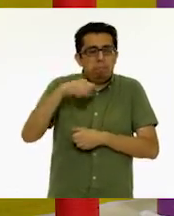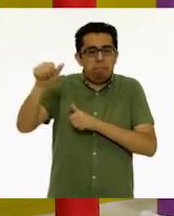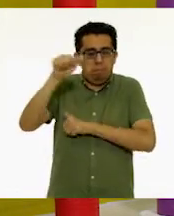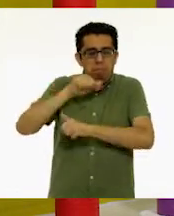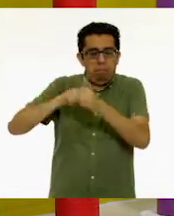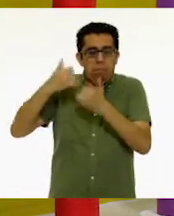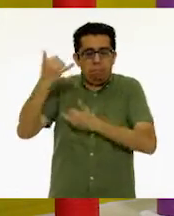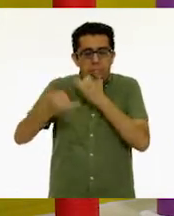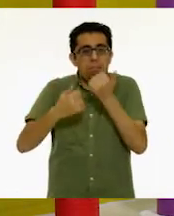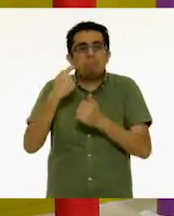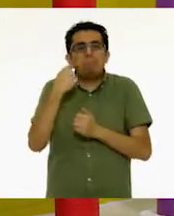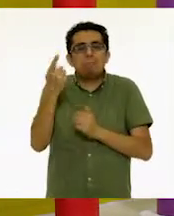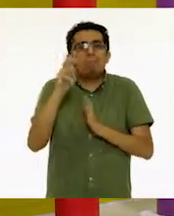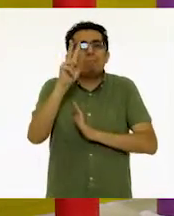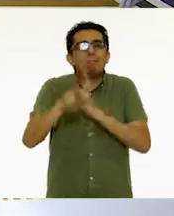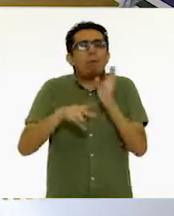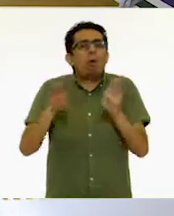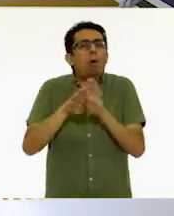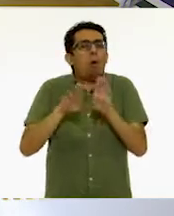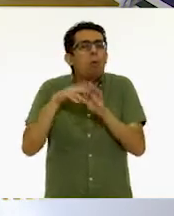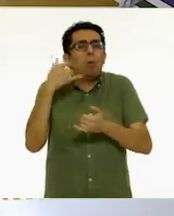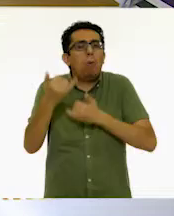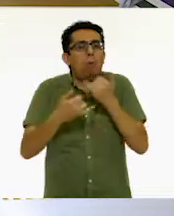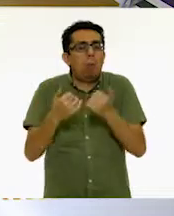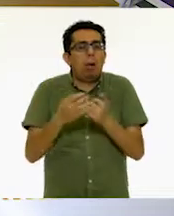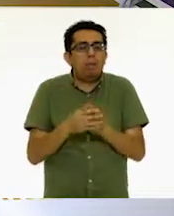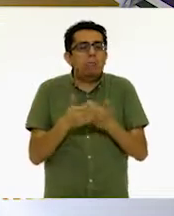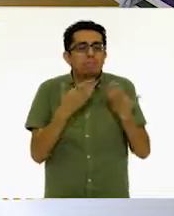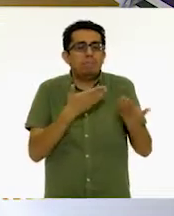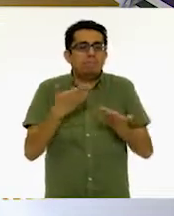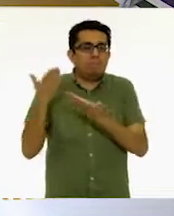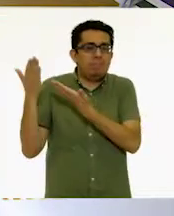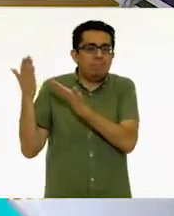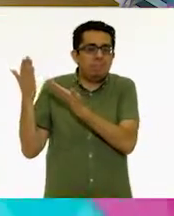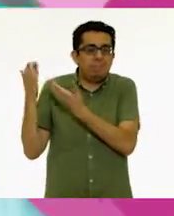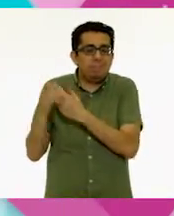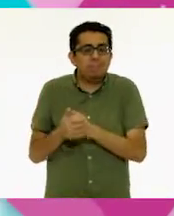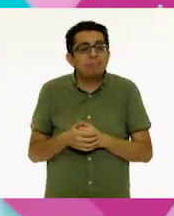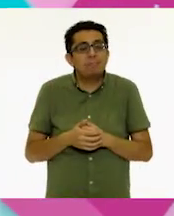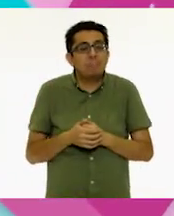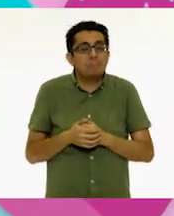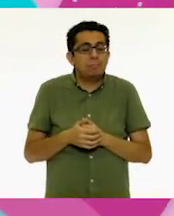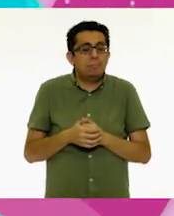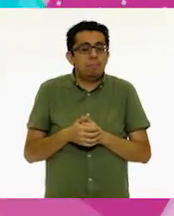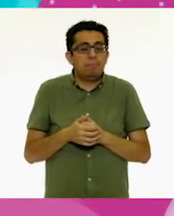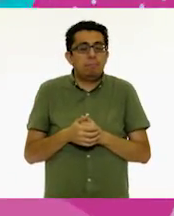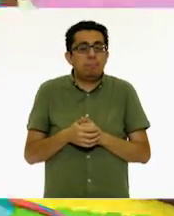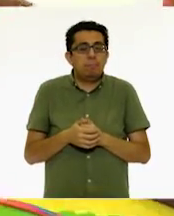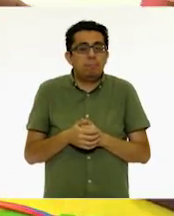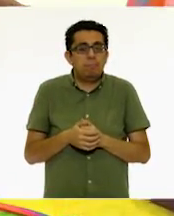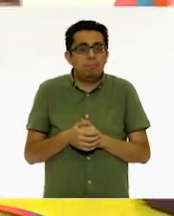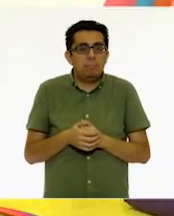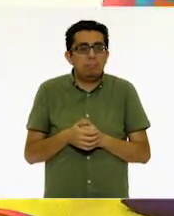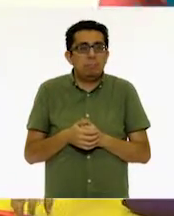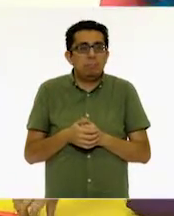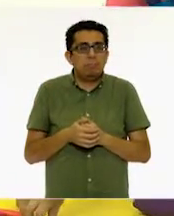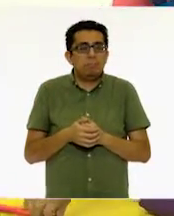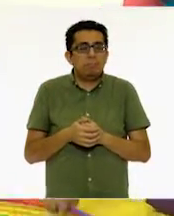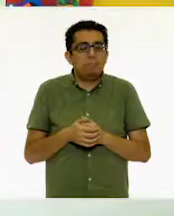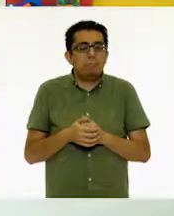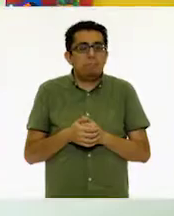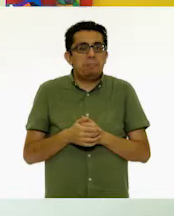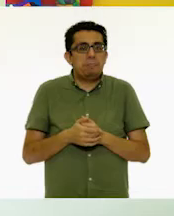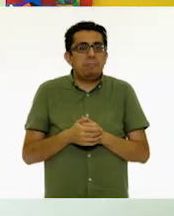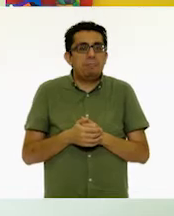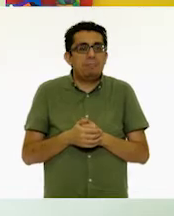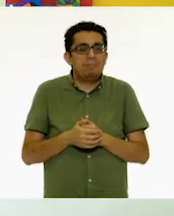ver entonces el siguiente video para ver cómo hicieron, ¿sí? Vamos a verlo allí. Vamos, claro, a ver cómo jugaron. Muy bien, vamos